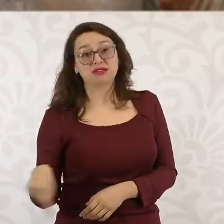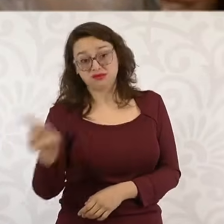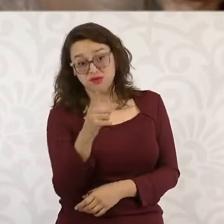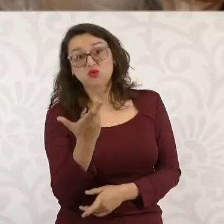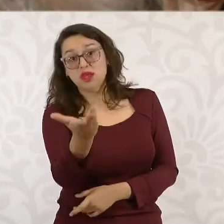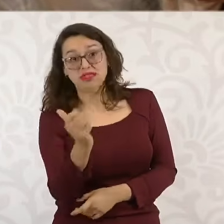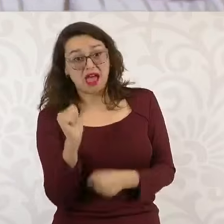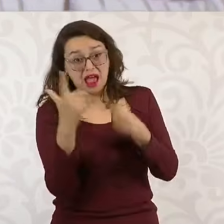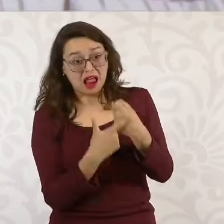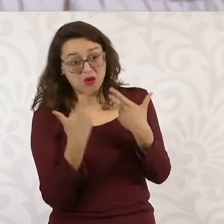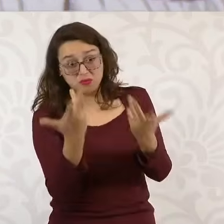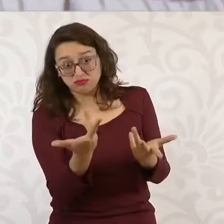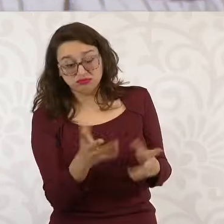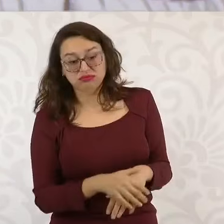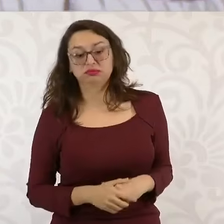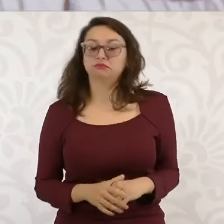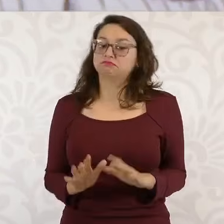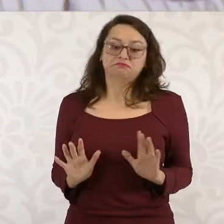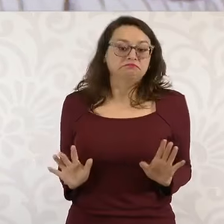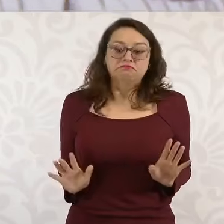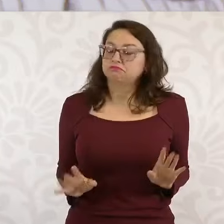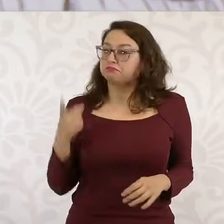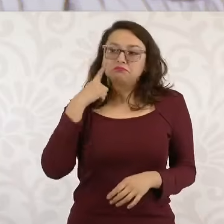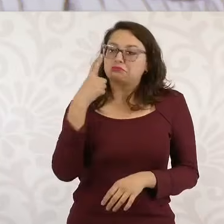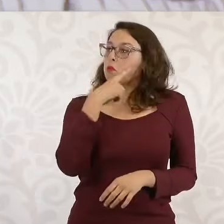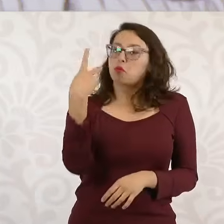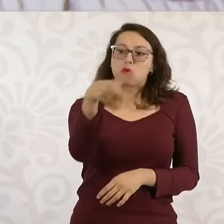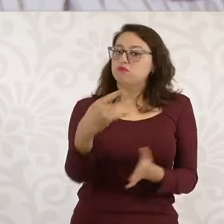senadoras? Bueno, pues depende de ellos, ¿verdad?